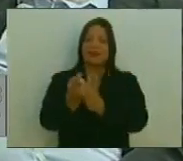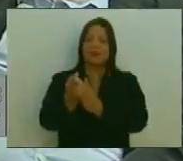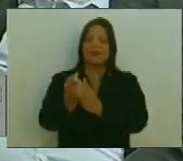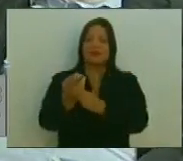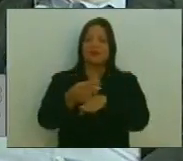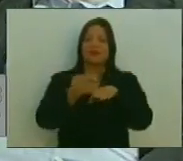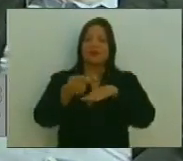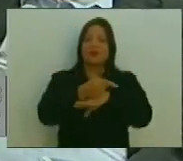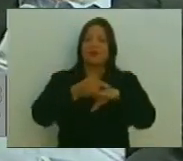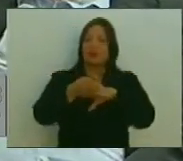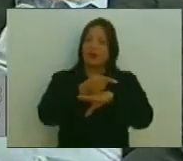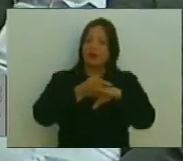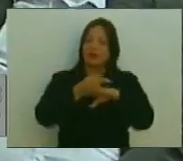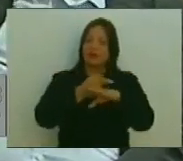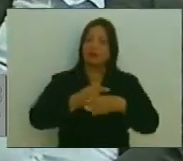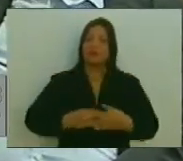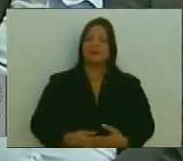gobierno.